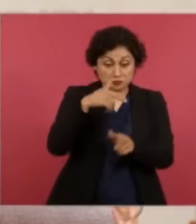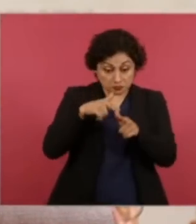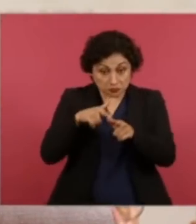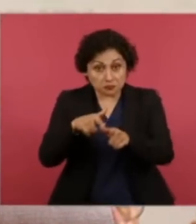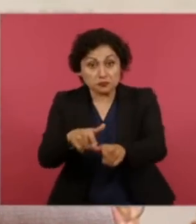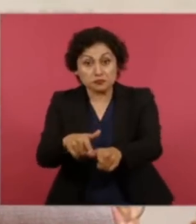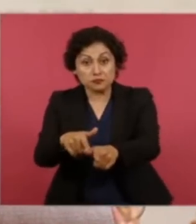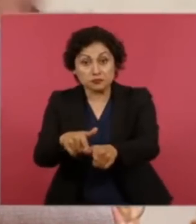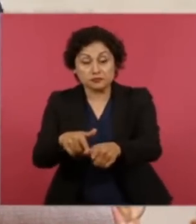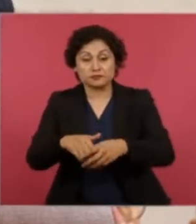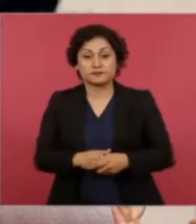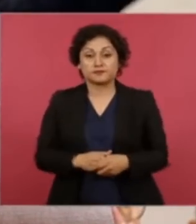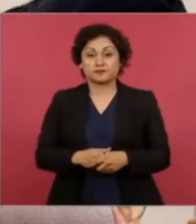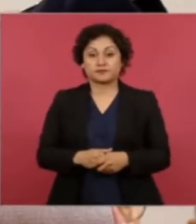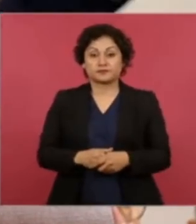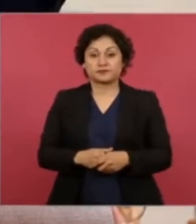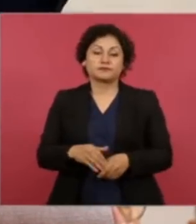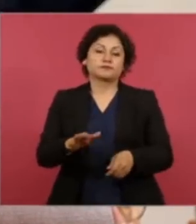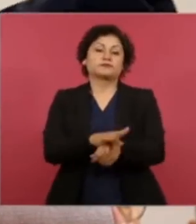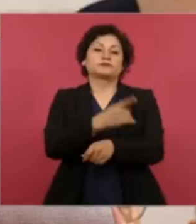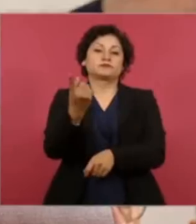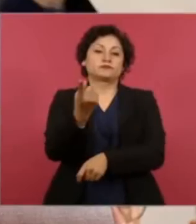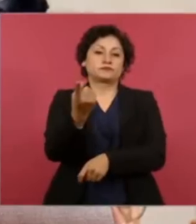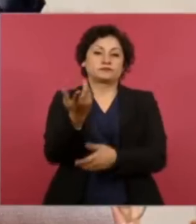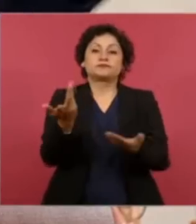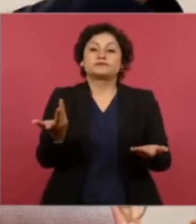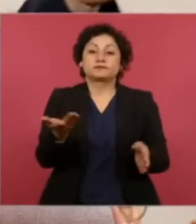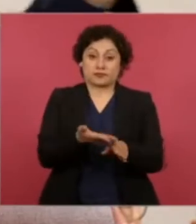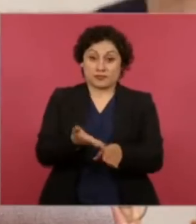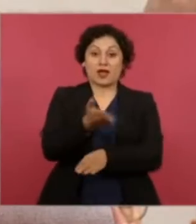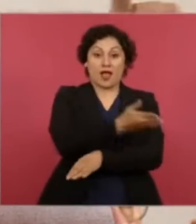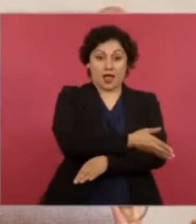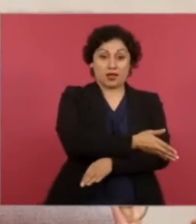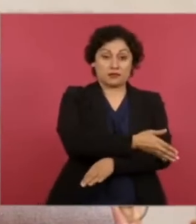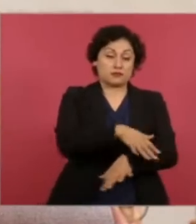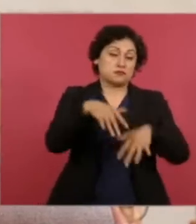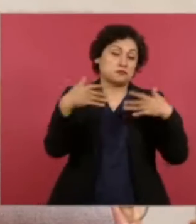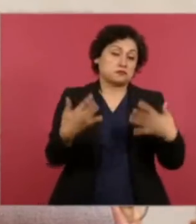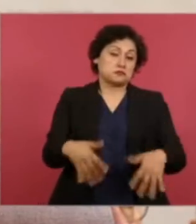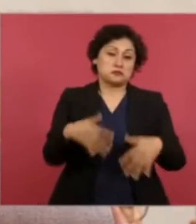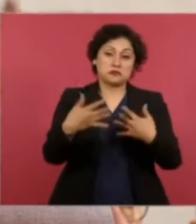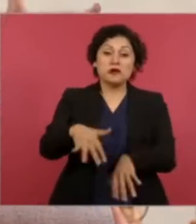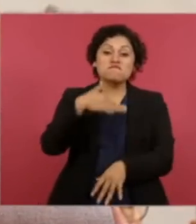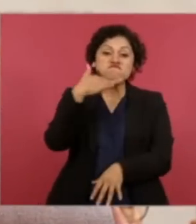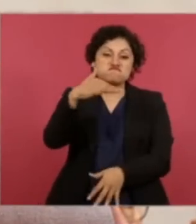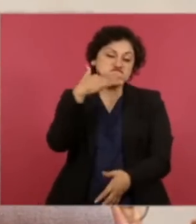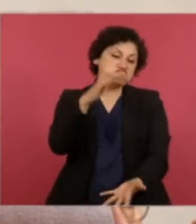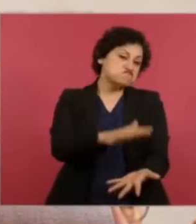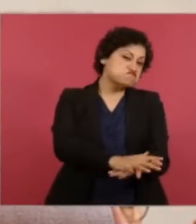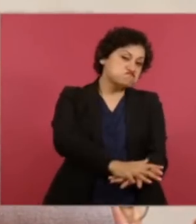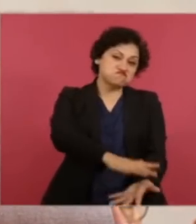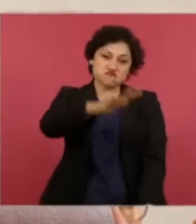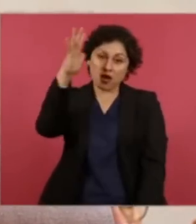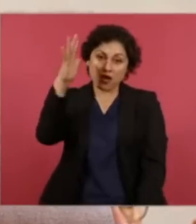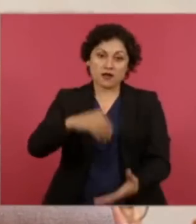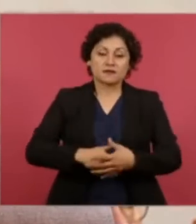porque eso era lo que imperaba. la corrupción,